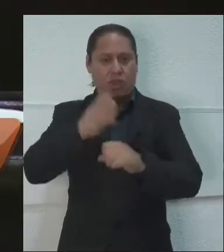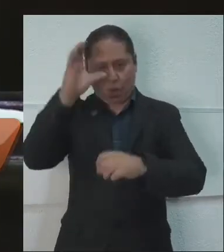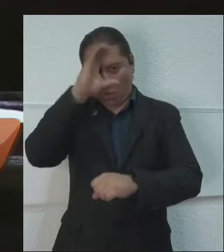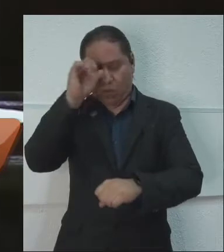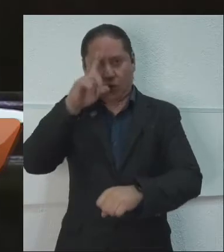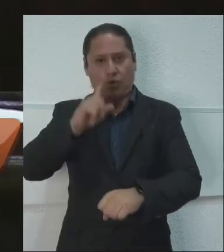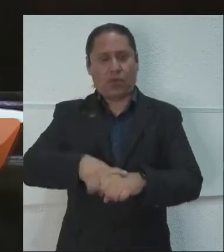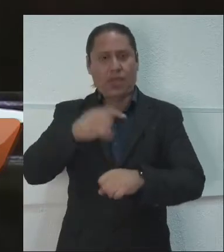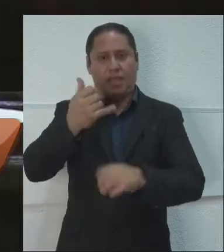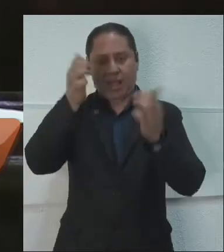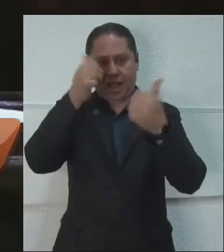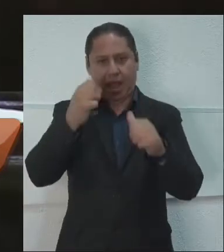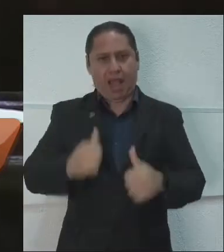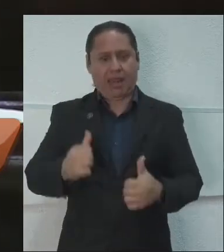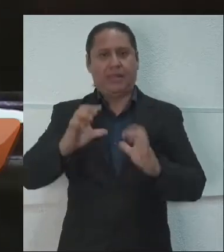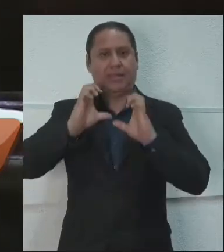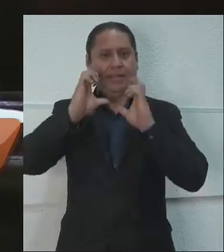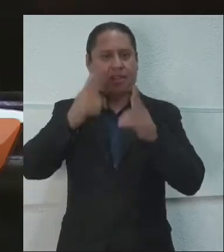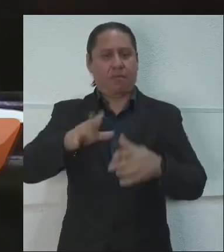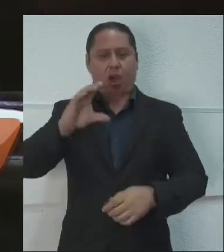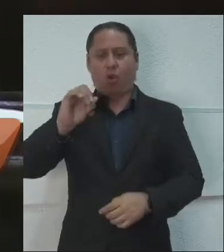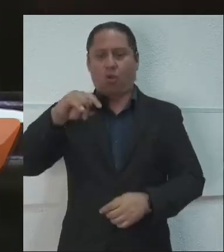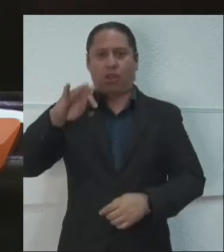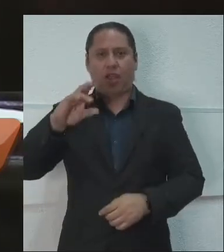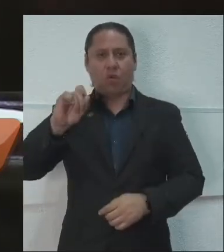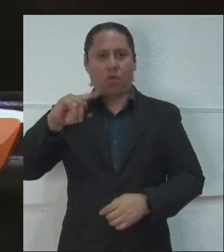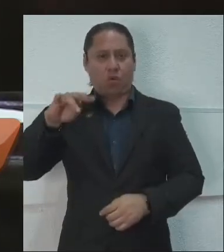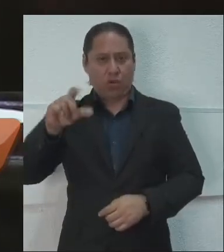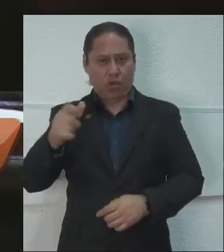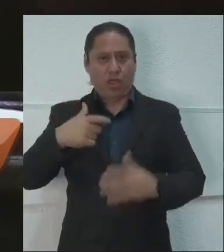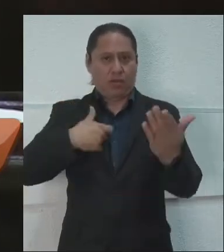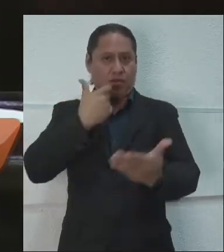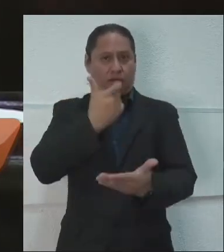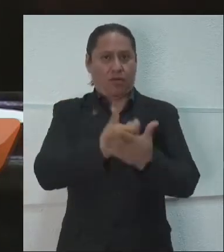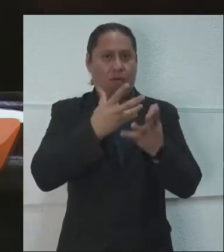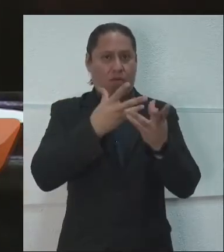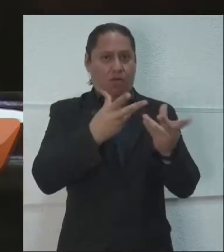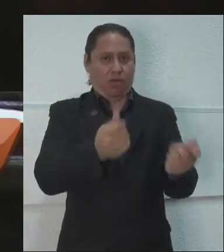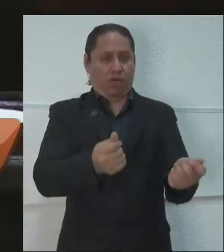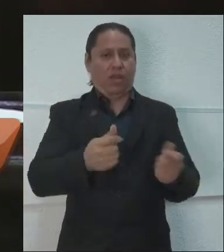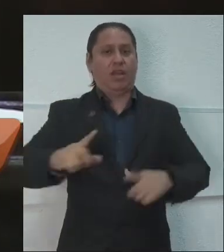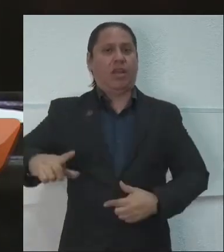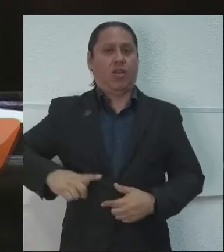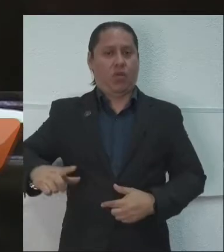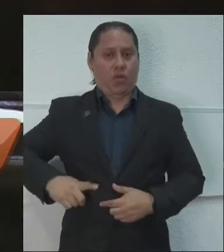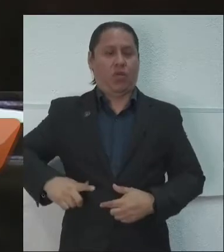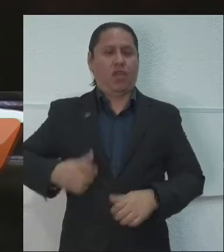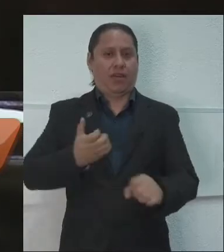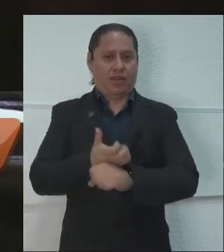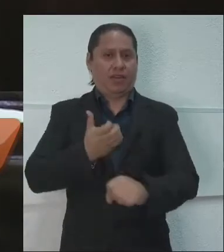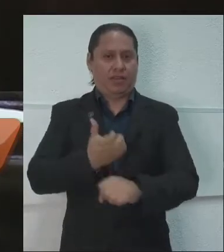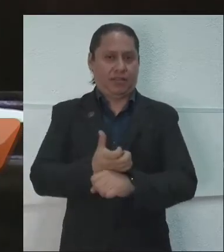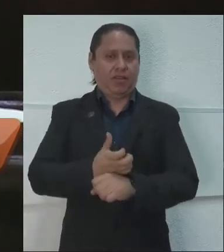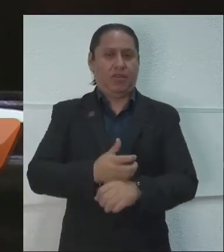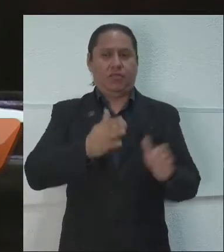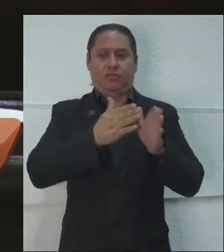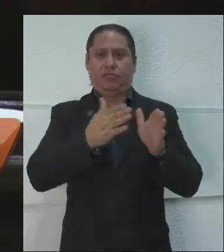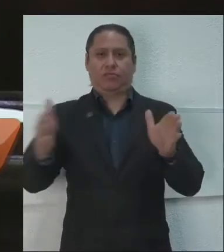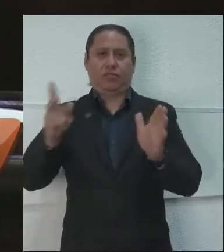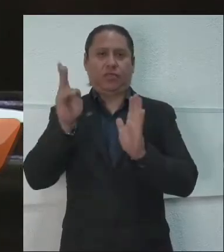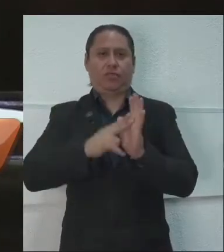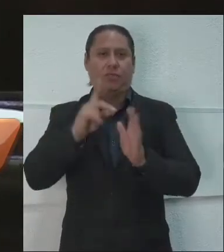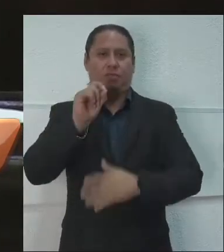Culturas y las Artes de Chiapas, CONECULTA, en el presupuesto de egresos del Gobierno del Estado, ejercicio